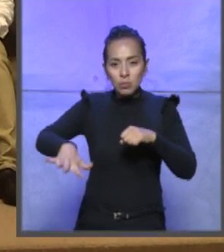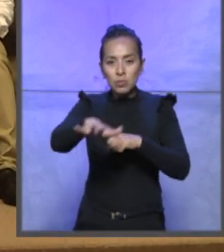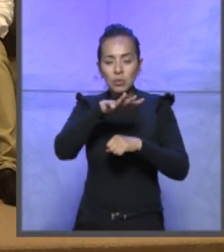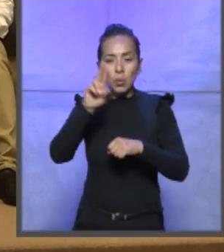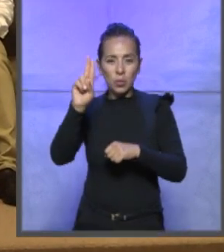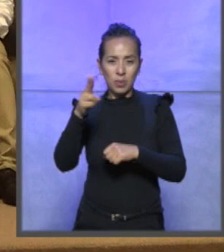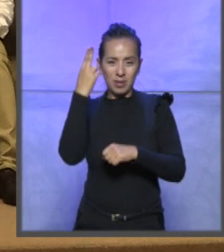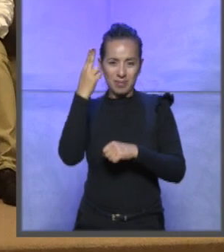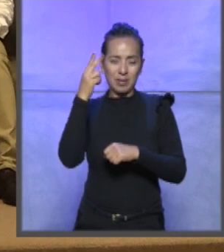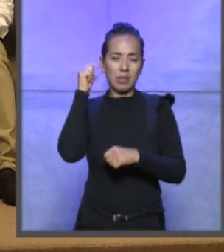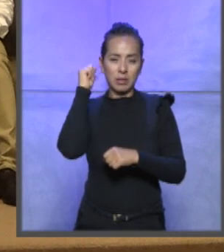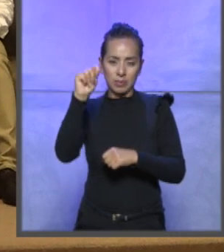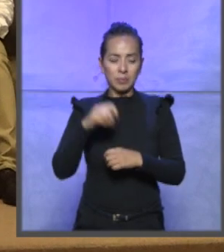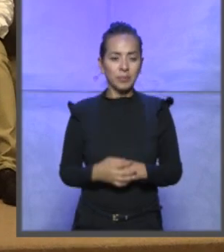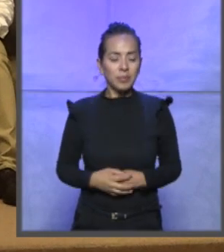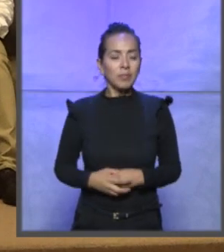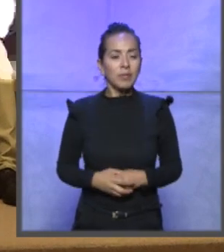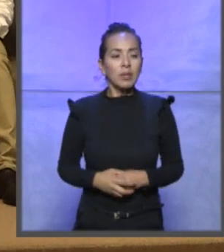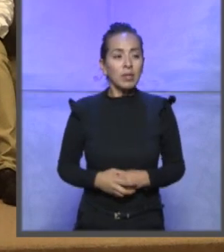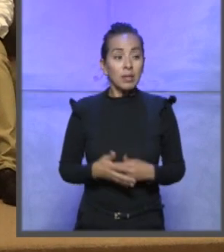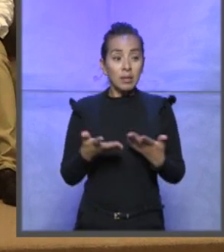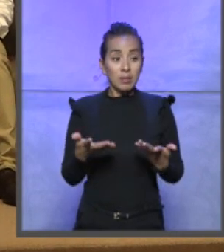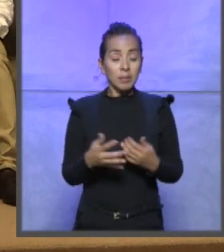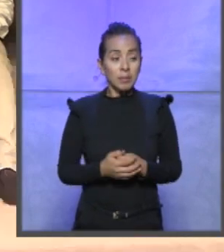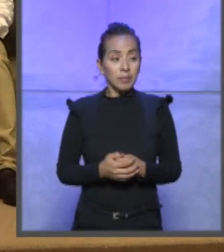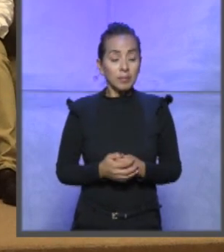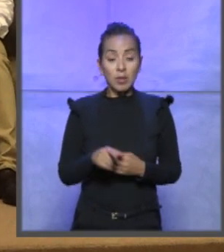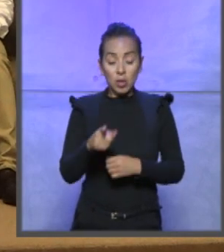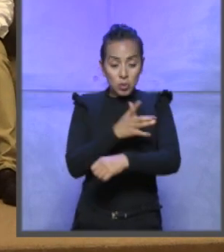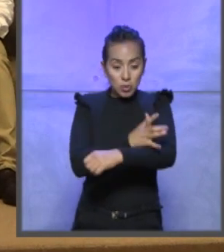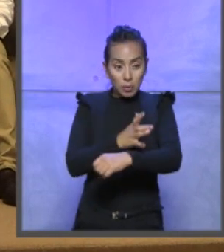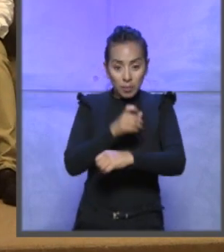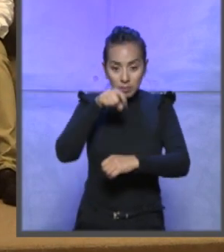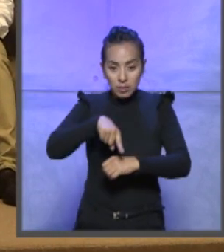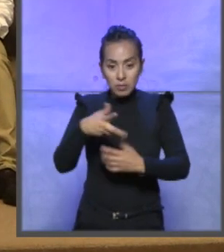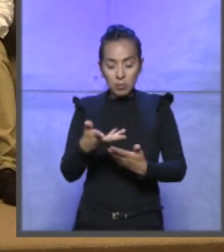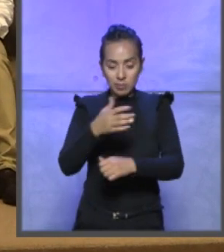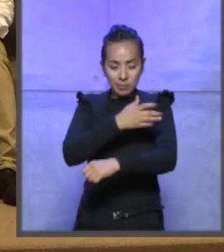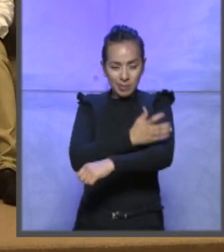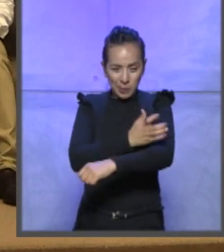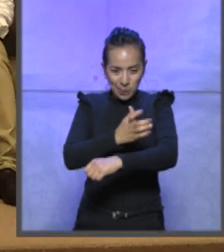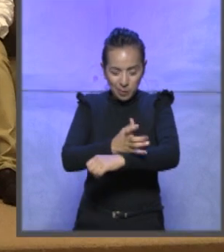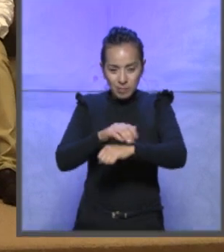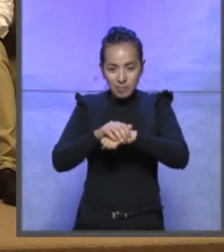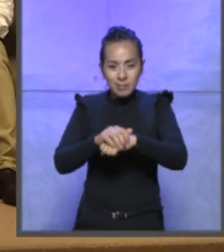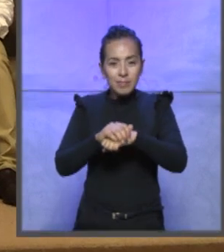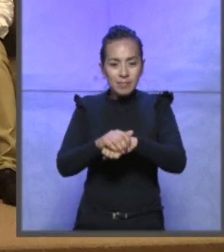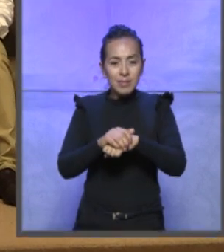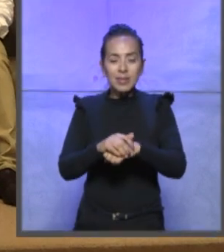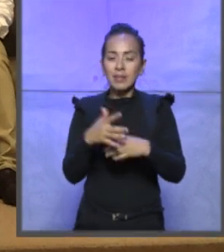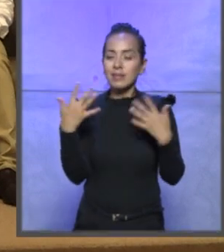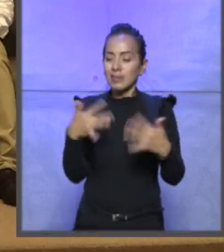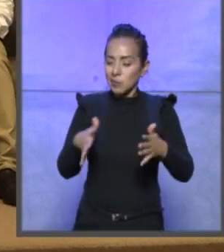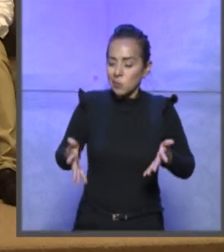Pública de la Universidad Popular de La Chontalpa. Y nos acompaña en este escuchatorio a mi colega, aliada